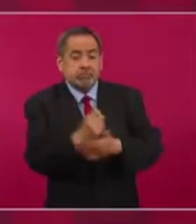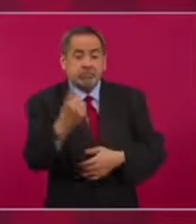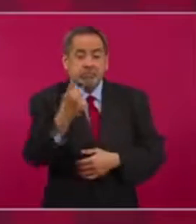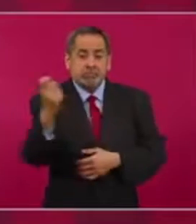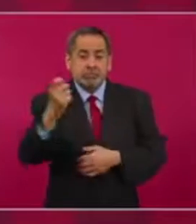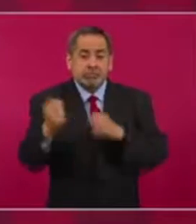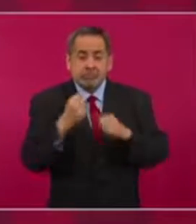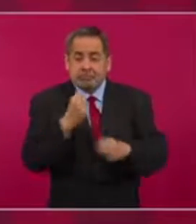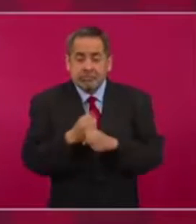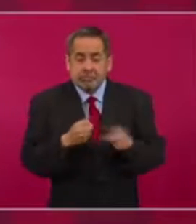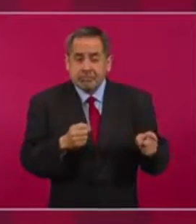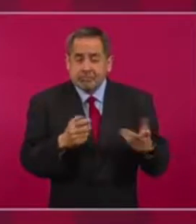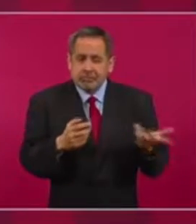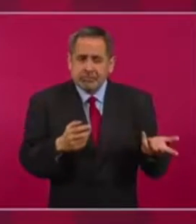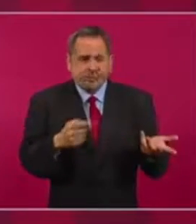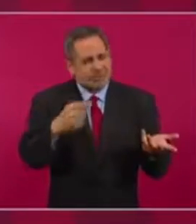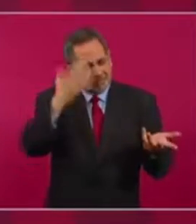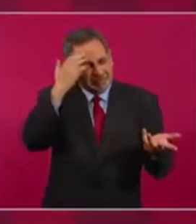Veracruz,